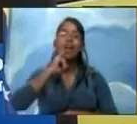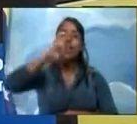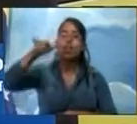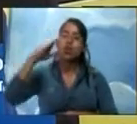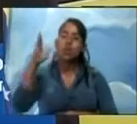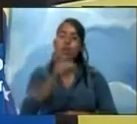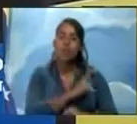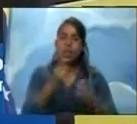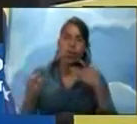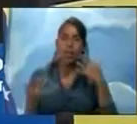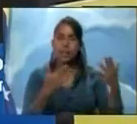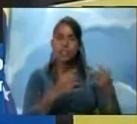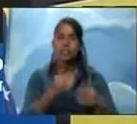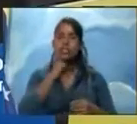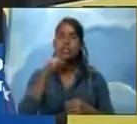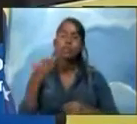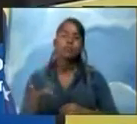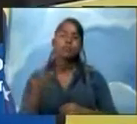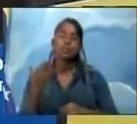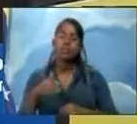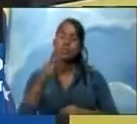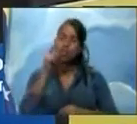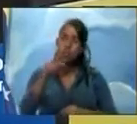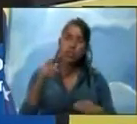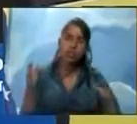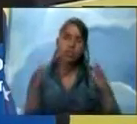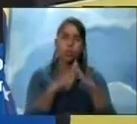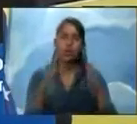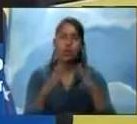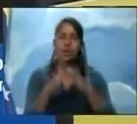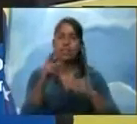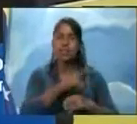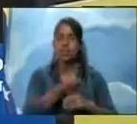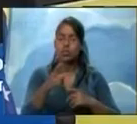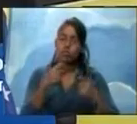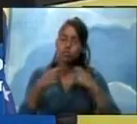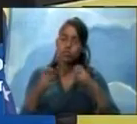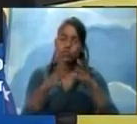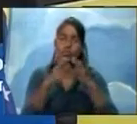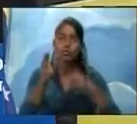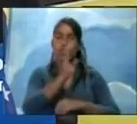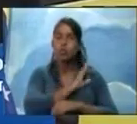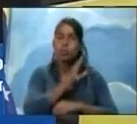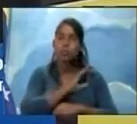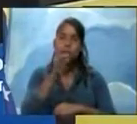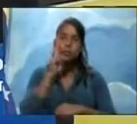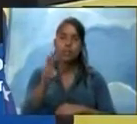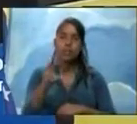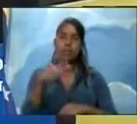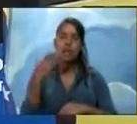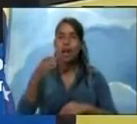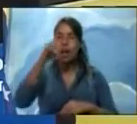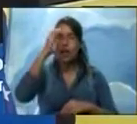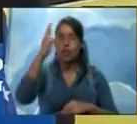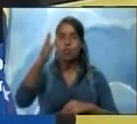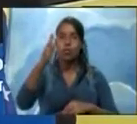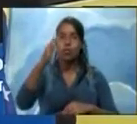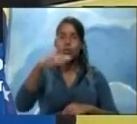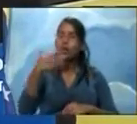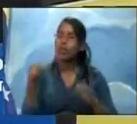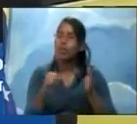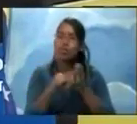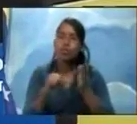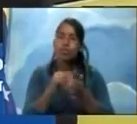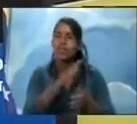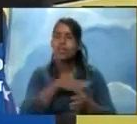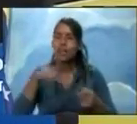los ejércitos. Es importante que usted en su casa, en su negocio, tome en cuenta a Dios. Que donde